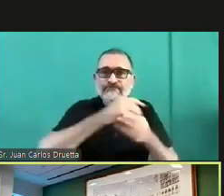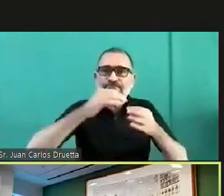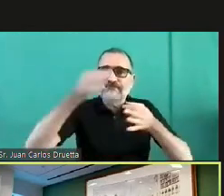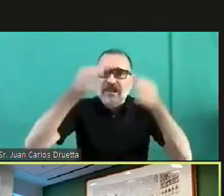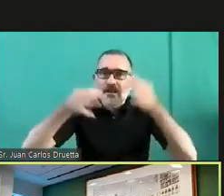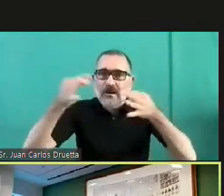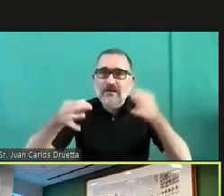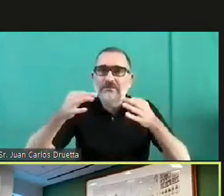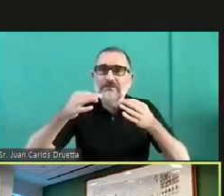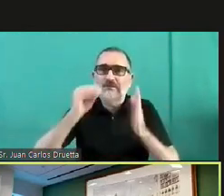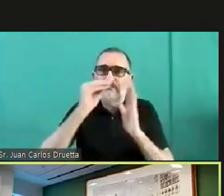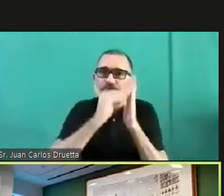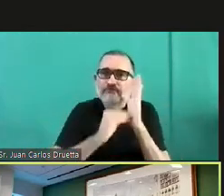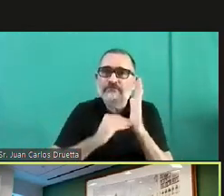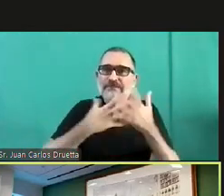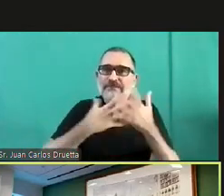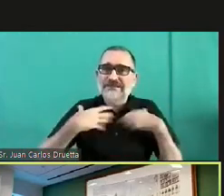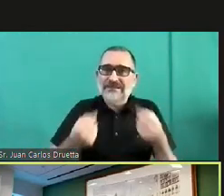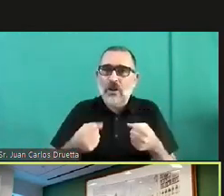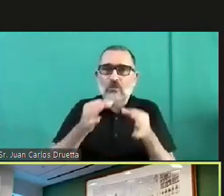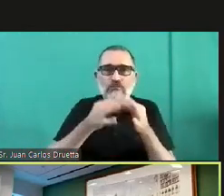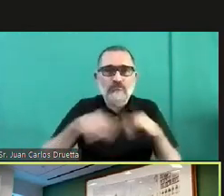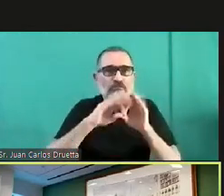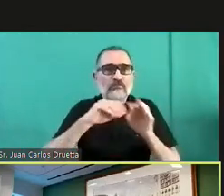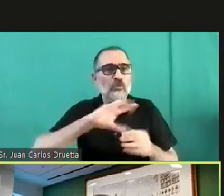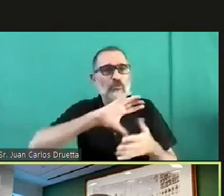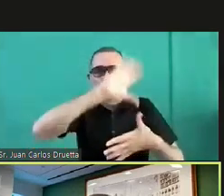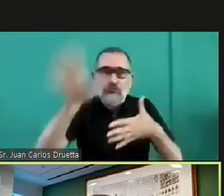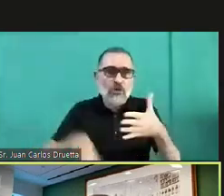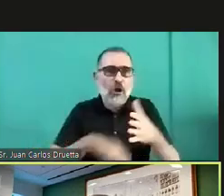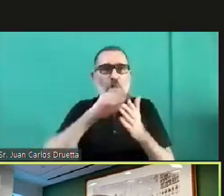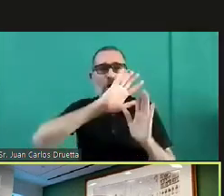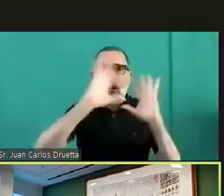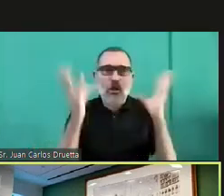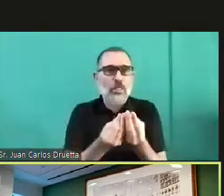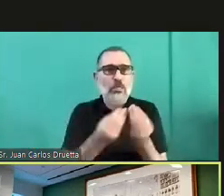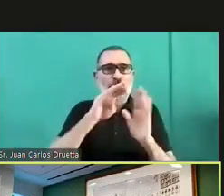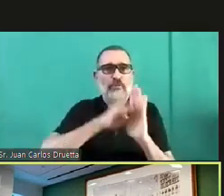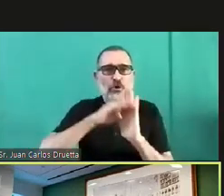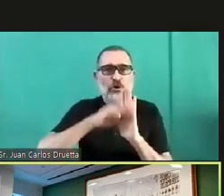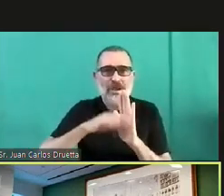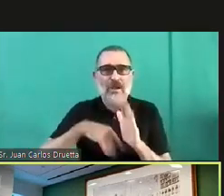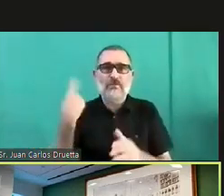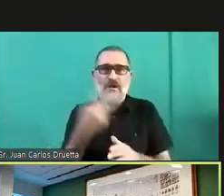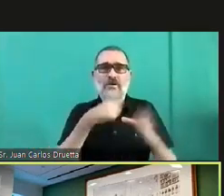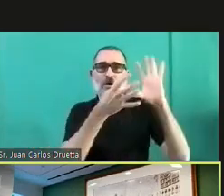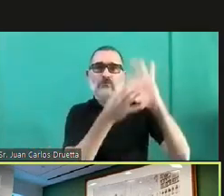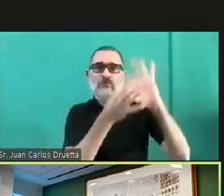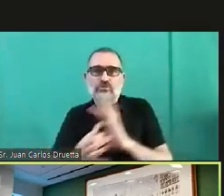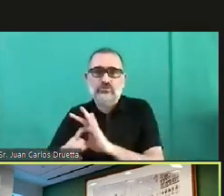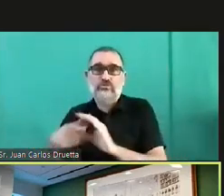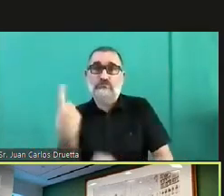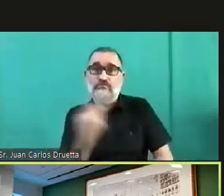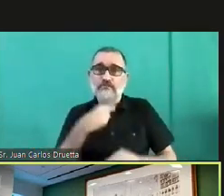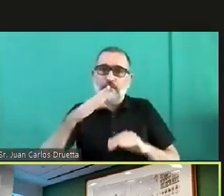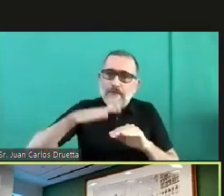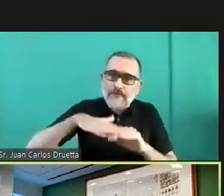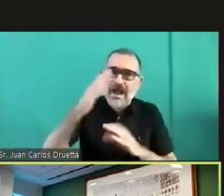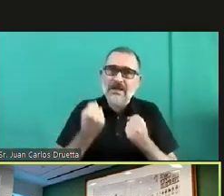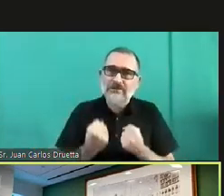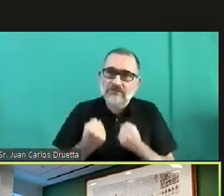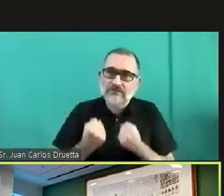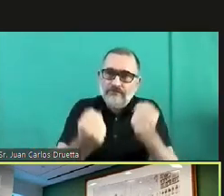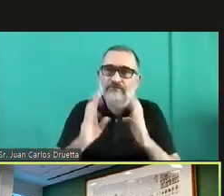en políticas que resultan en la prevención debido a la evidencia abrumadora de que de esta manera